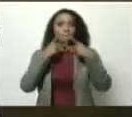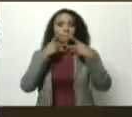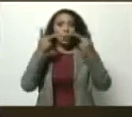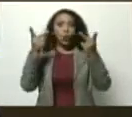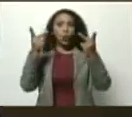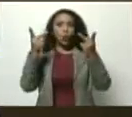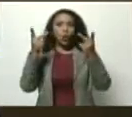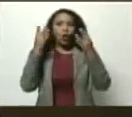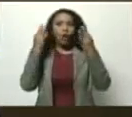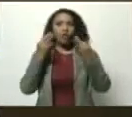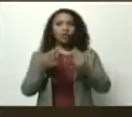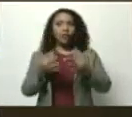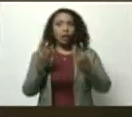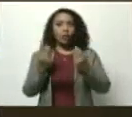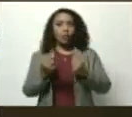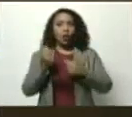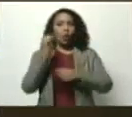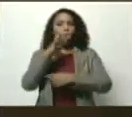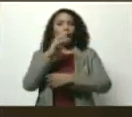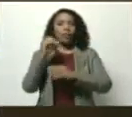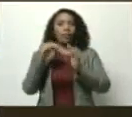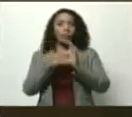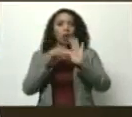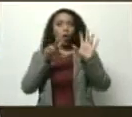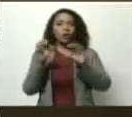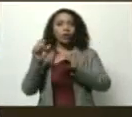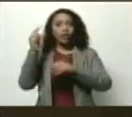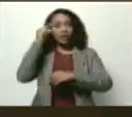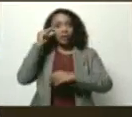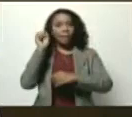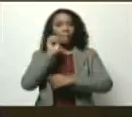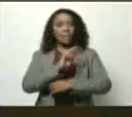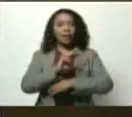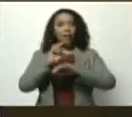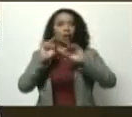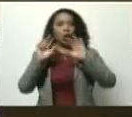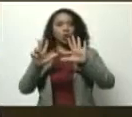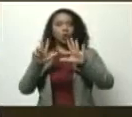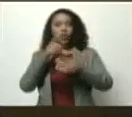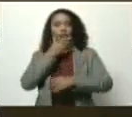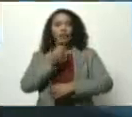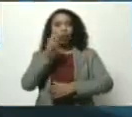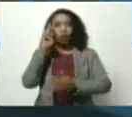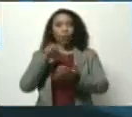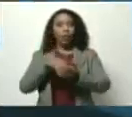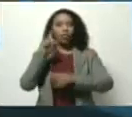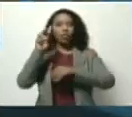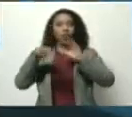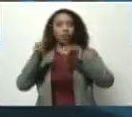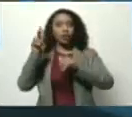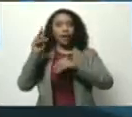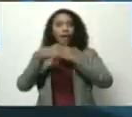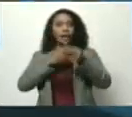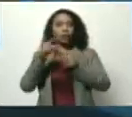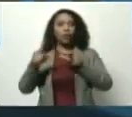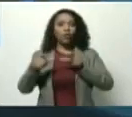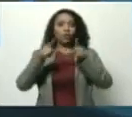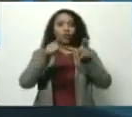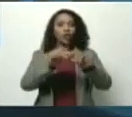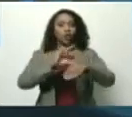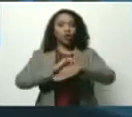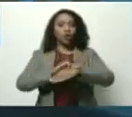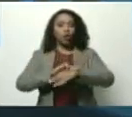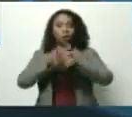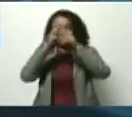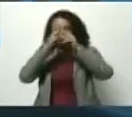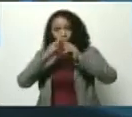oficial número 40 1080 de fecha 28 de diciembre confirió el título de doctor honoris